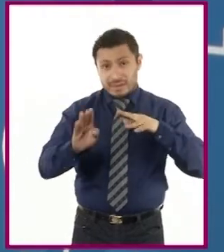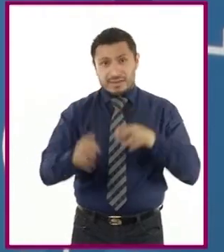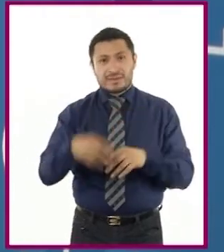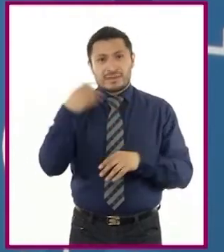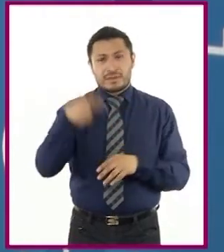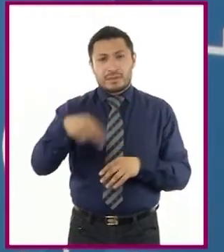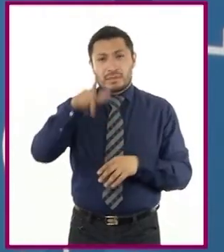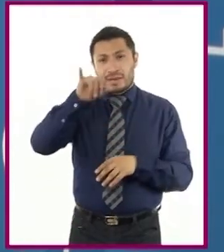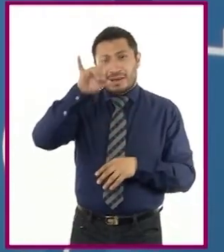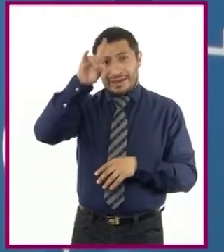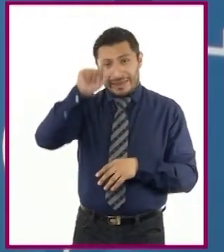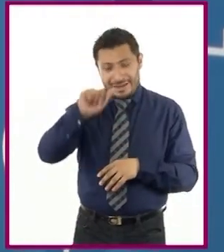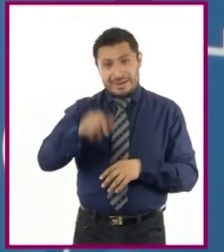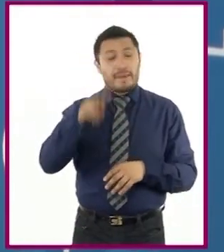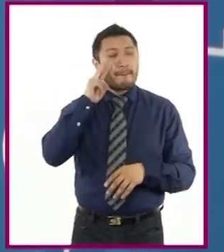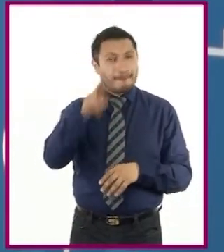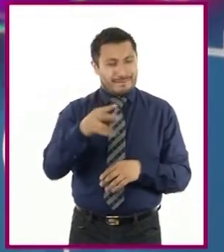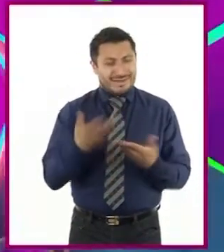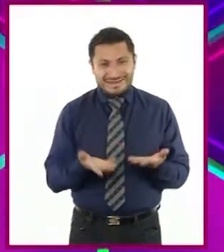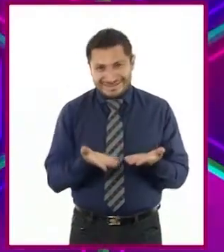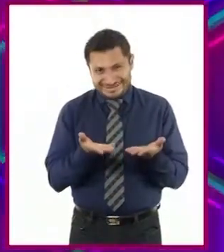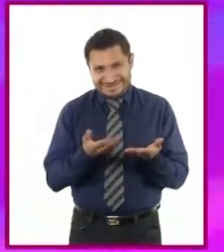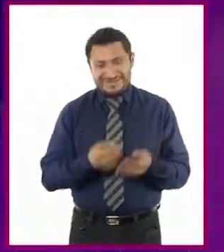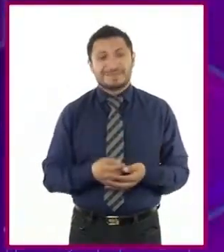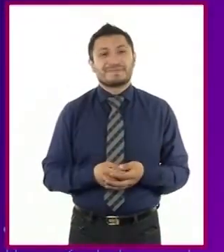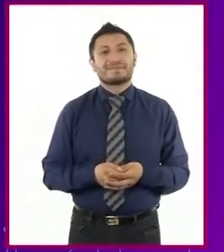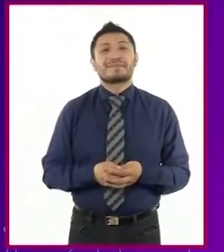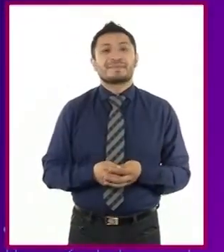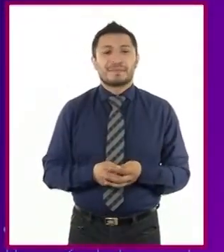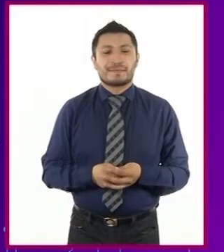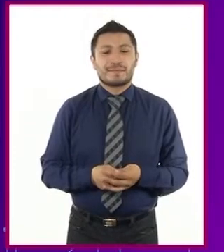Bartola. Vamos a verlo.